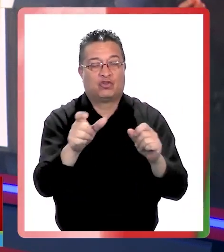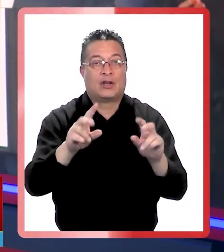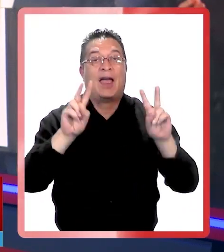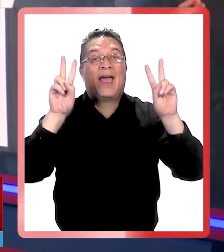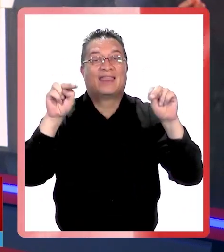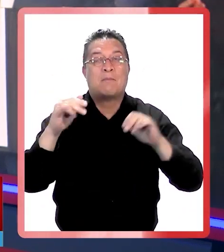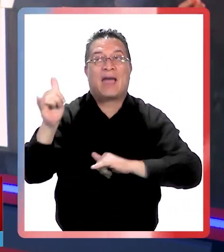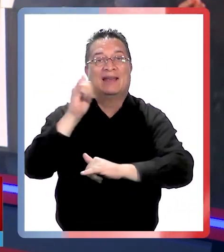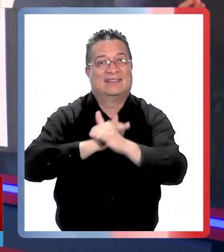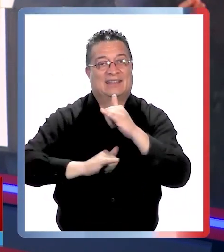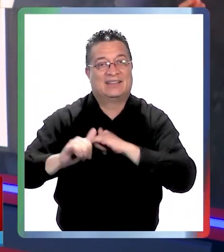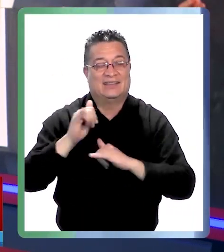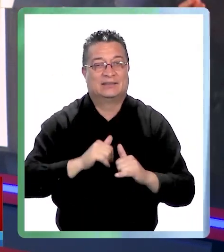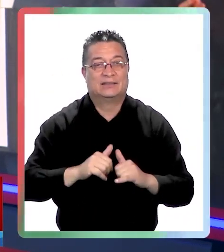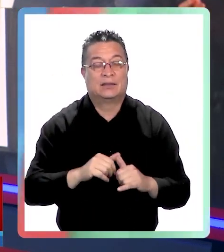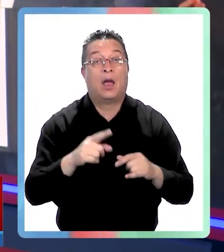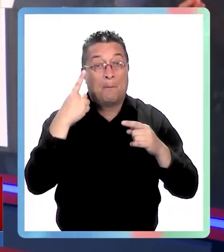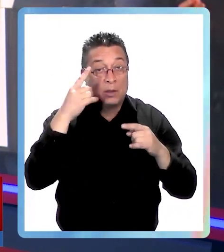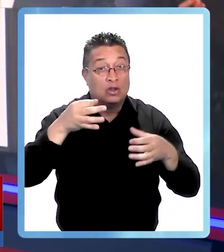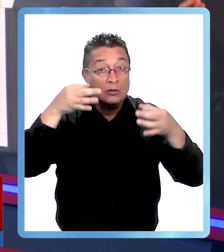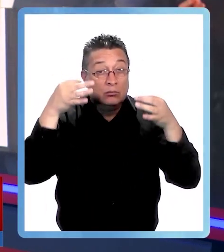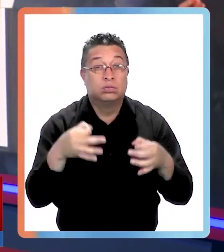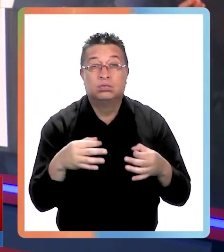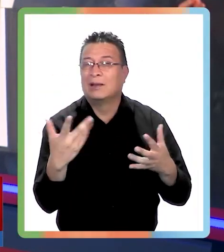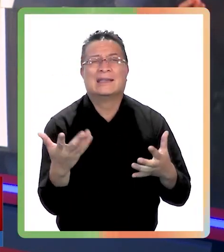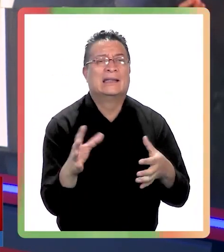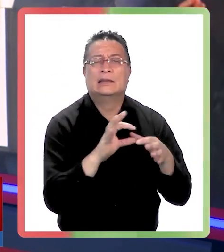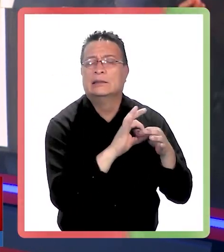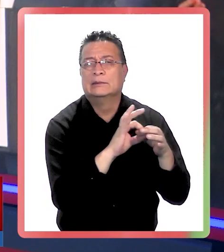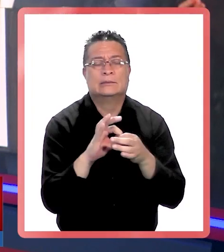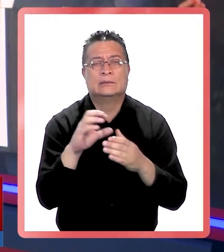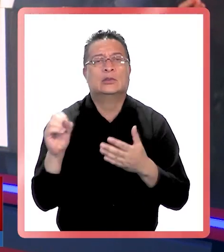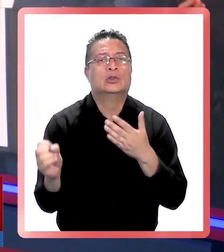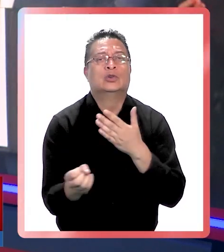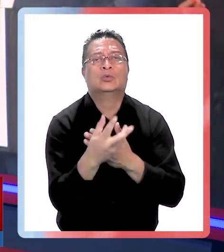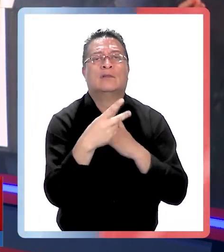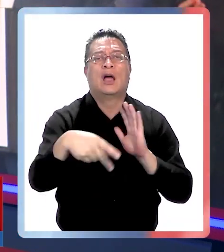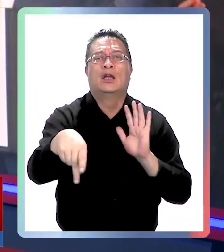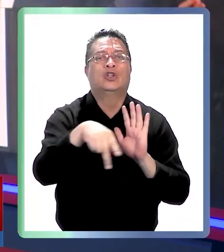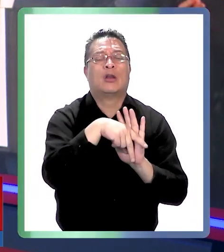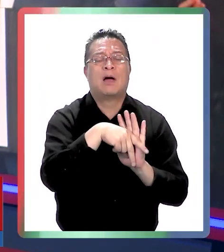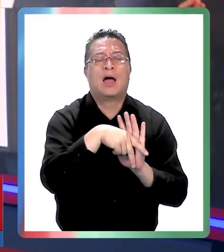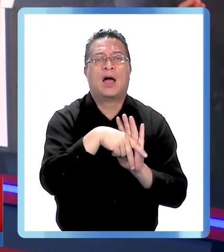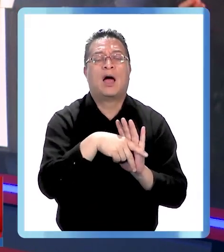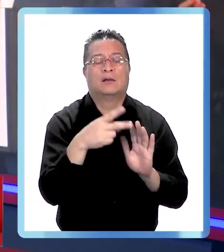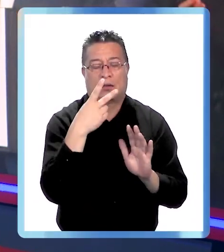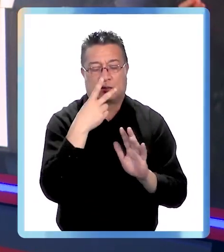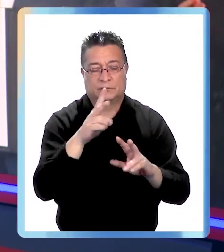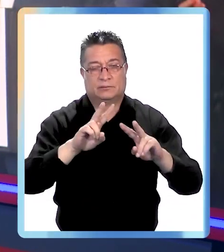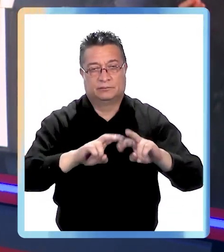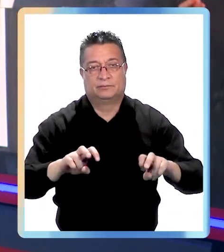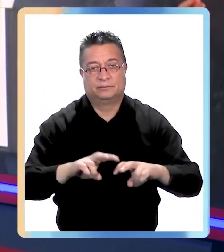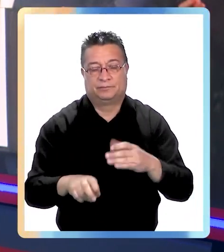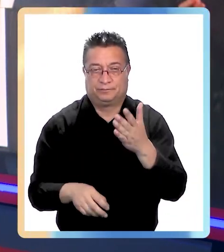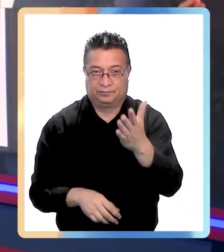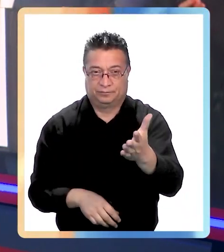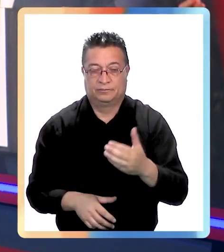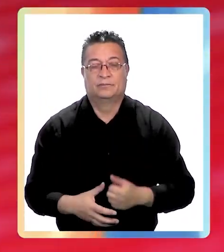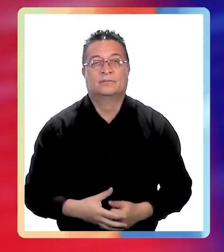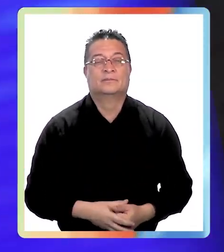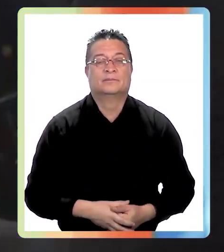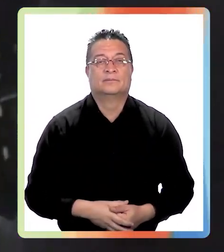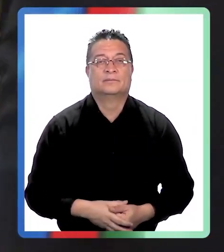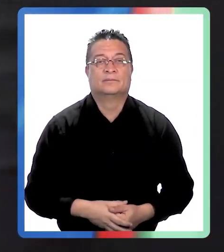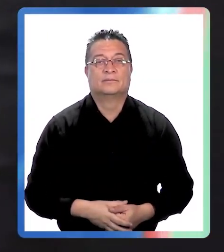el ciberespacio. Pero en concreto, ¿en qué consiste esta nueva normativa? Lo revisamos en la siguiente nota.